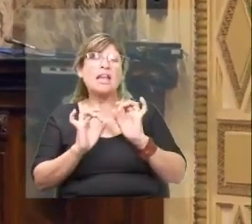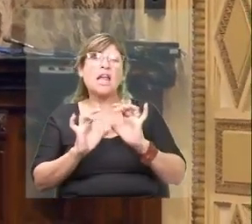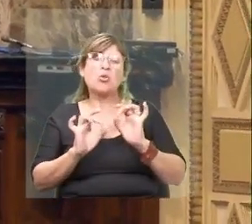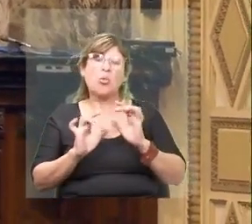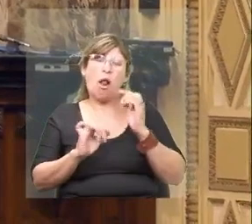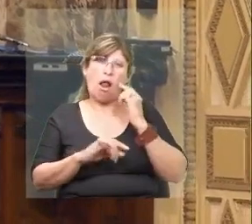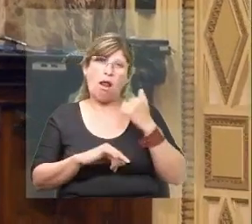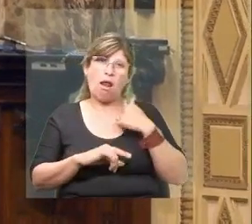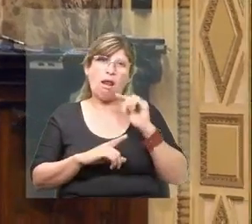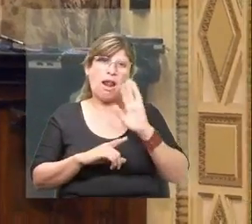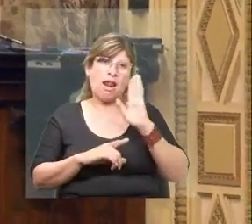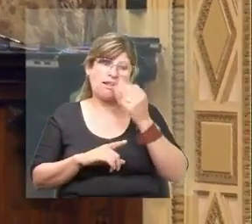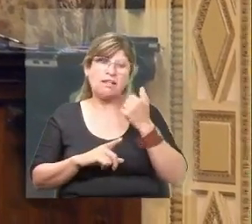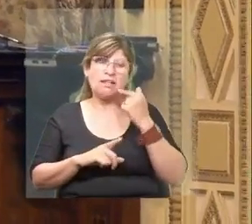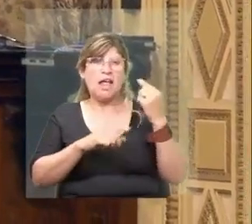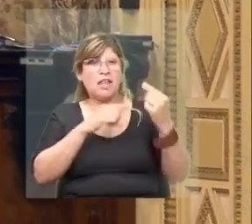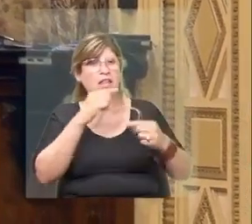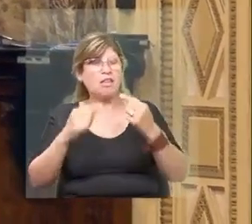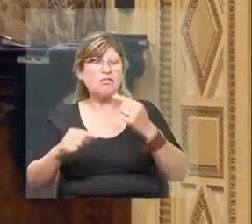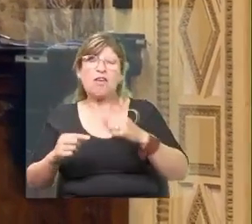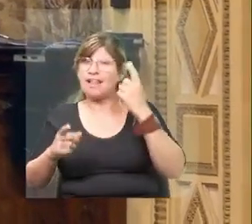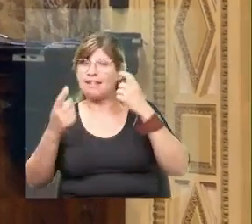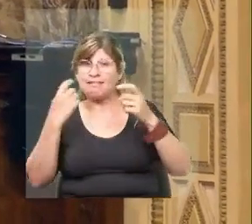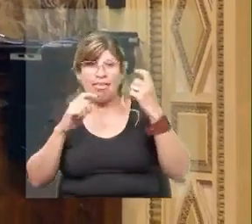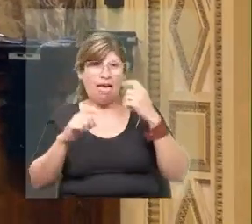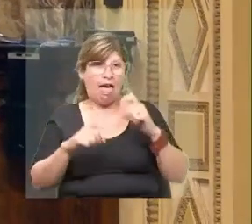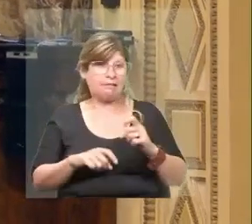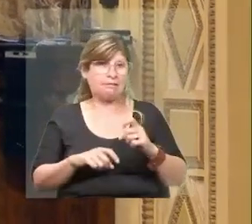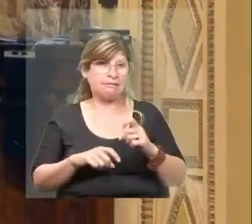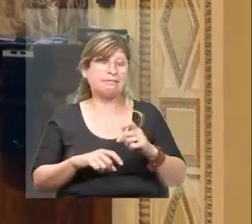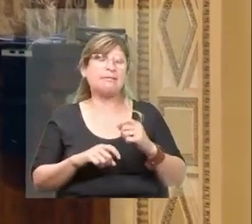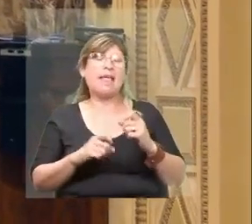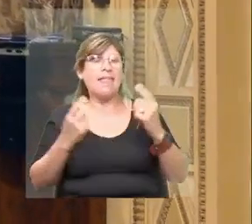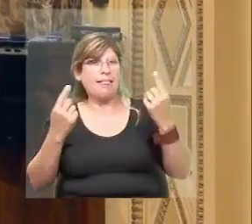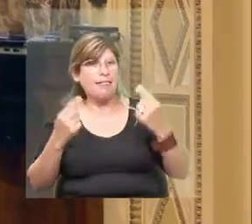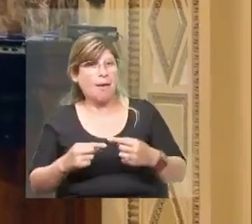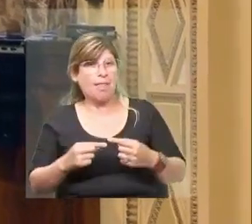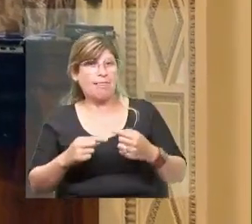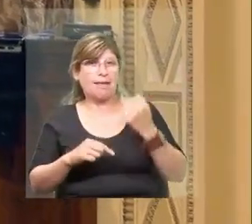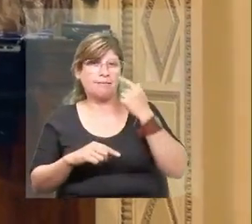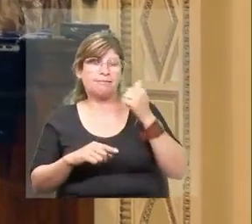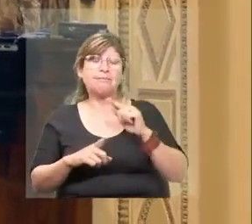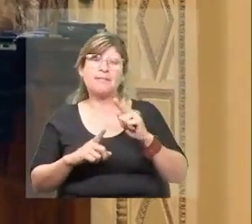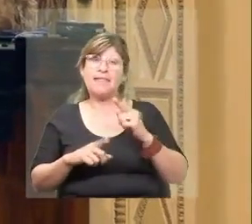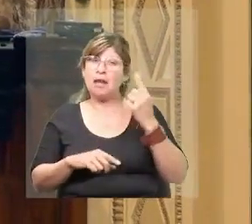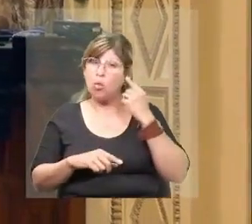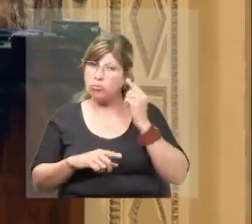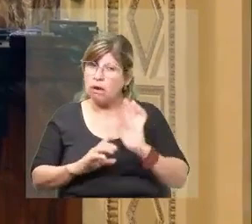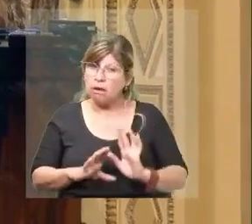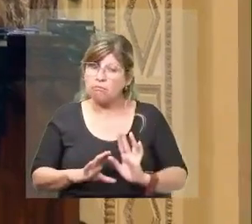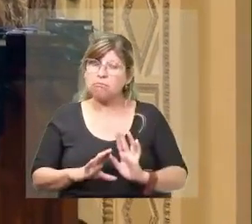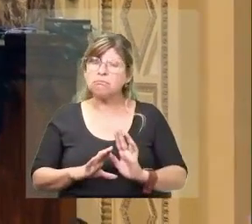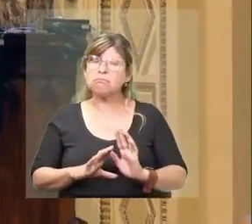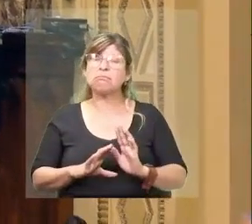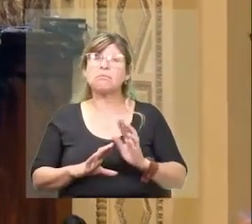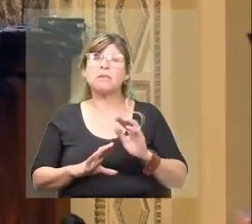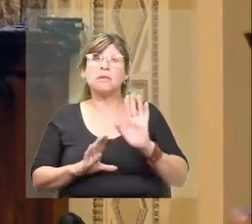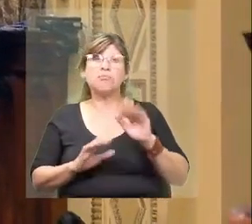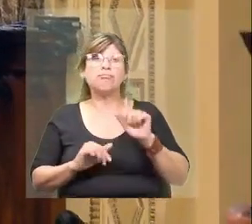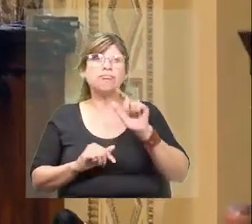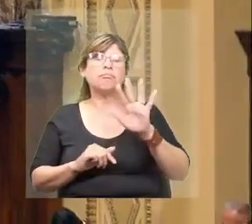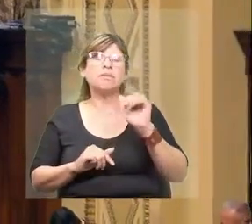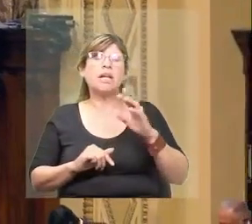reconocido de la pluralidad de ideas, del debate, de la escucha. Su vida